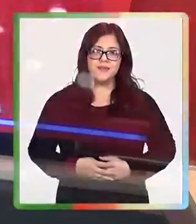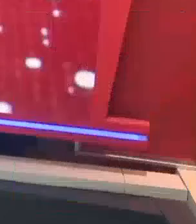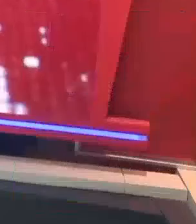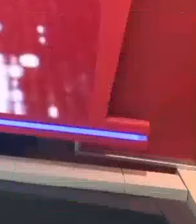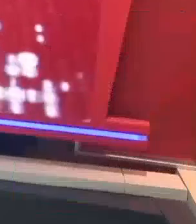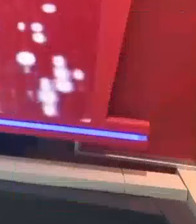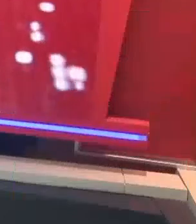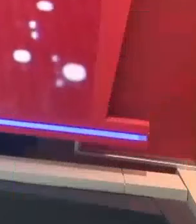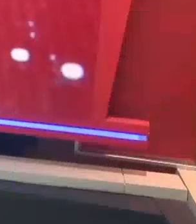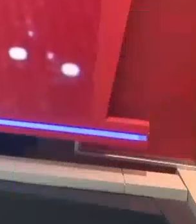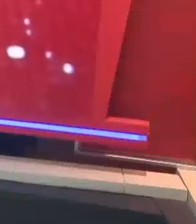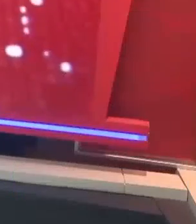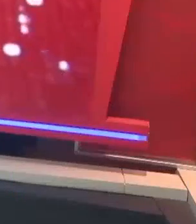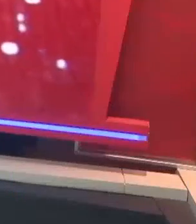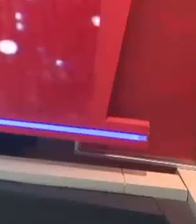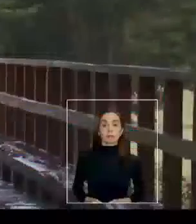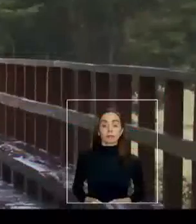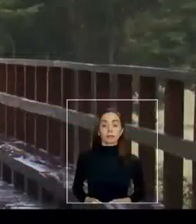regiones de nuestro país.